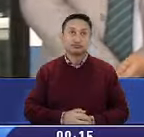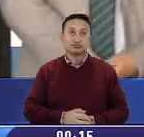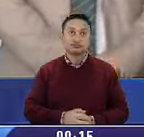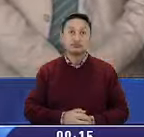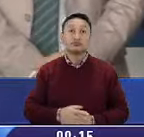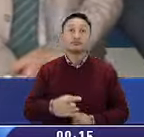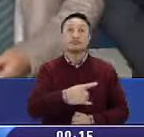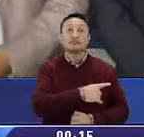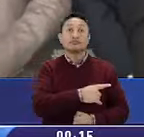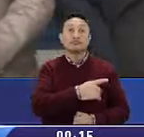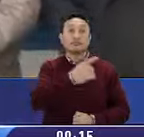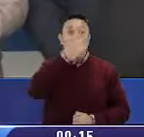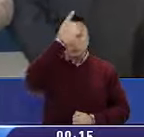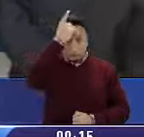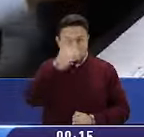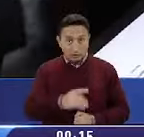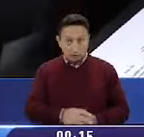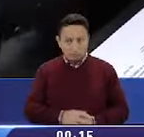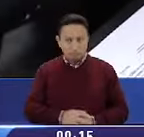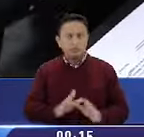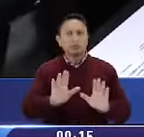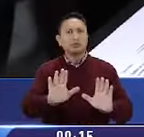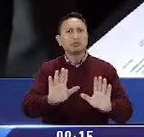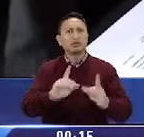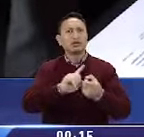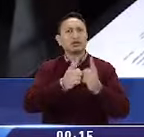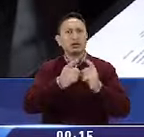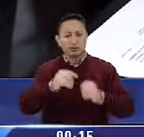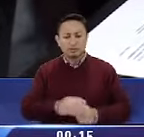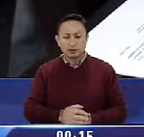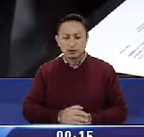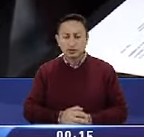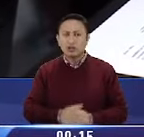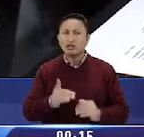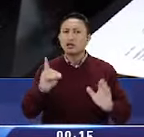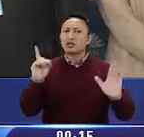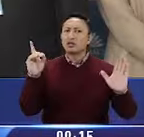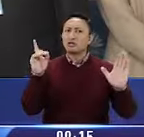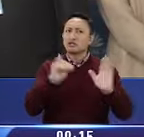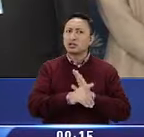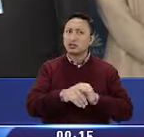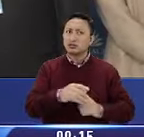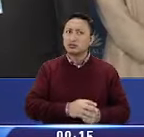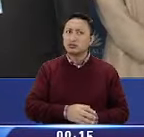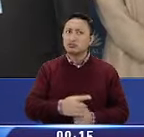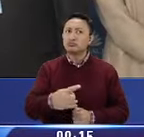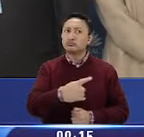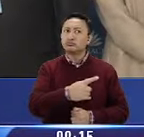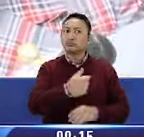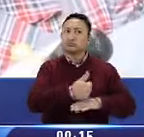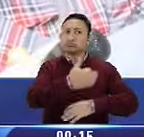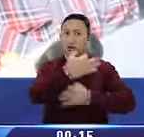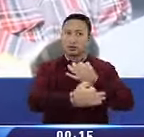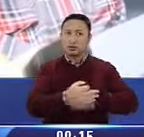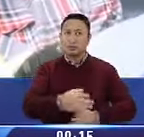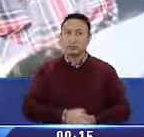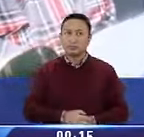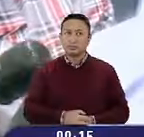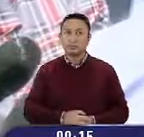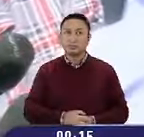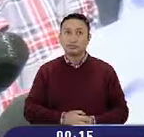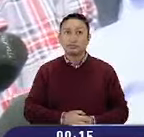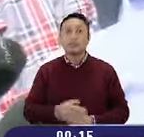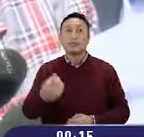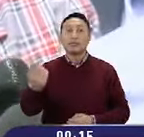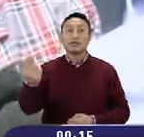la decisión y paralelamente presentó una denuncia por presunto prevaricato que habría cometido el magistrado. El dinero en